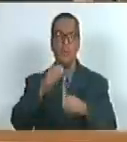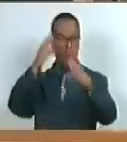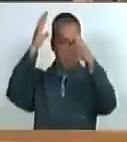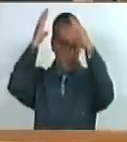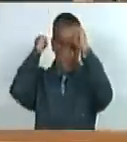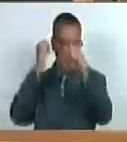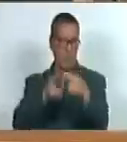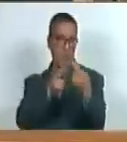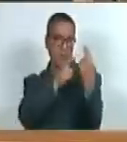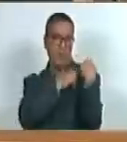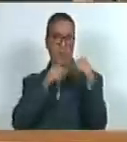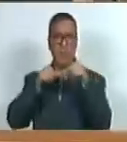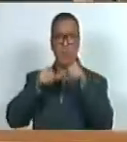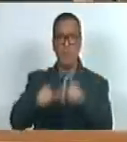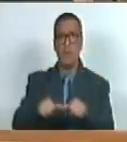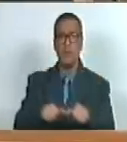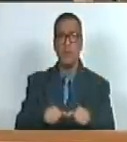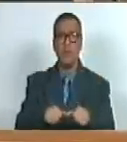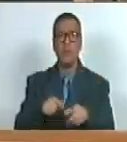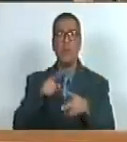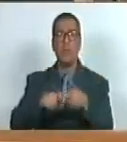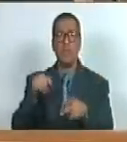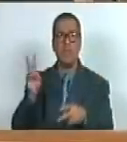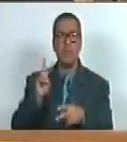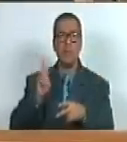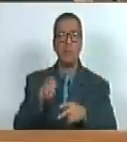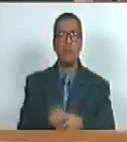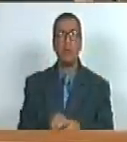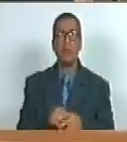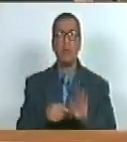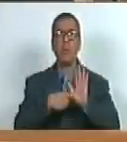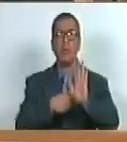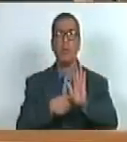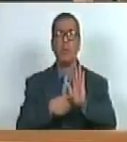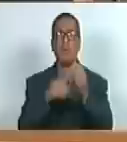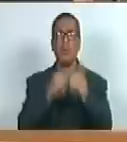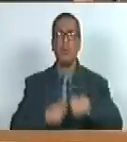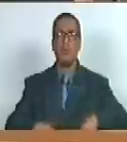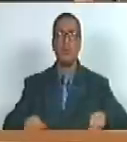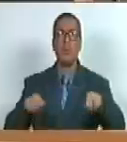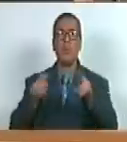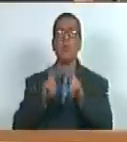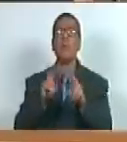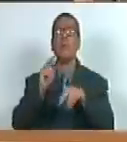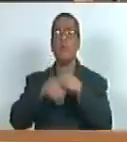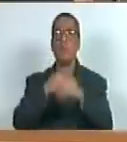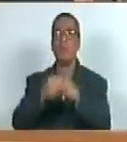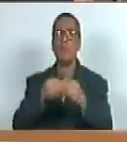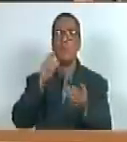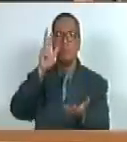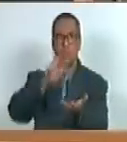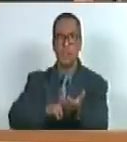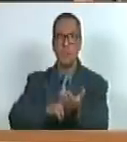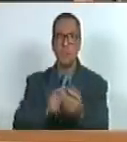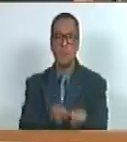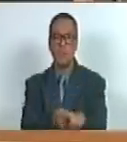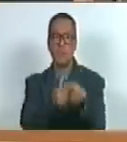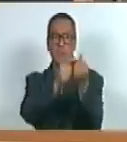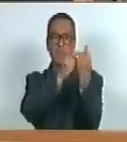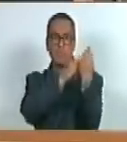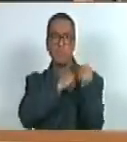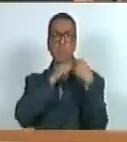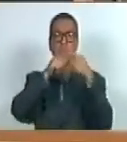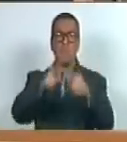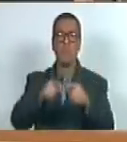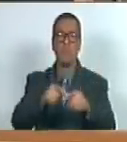representante permanente alterno de Venezuela ante las Naciones Unidas para aceptar la condecoración por